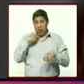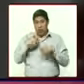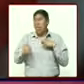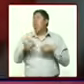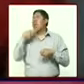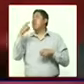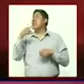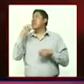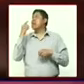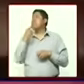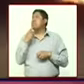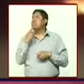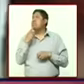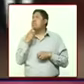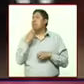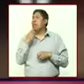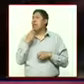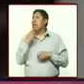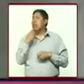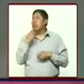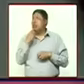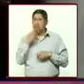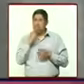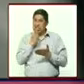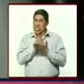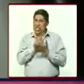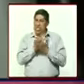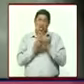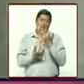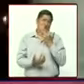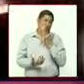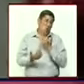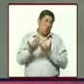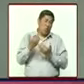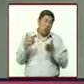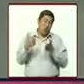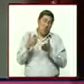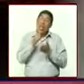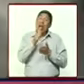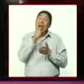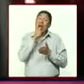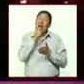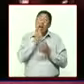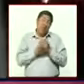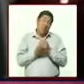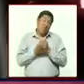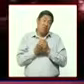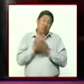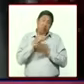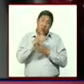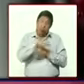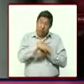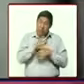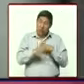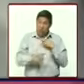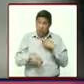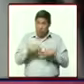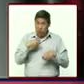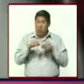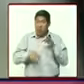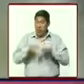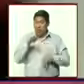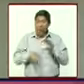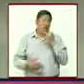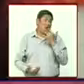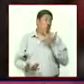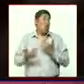se ha dicho que incluso estaban amenazando el fuego las vertientes que suministran agua a este municipio. El